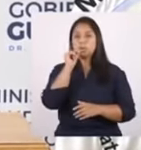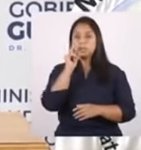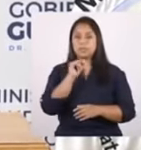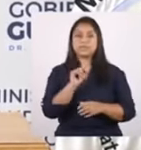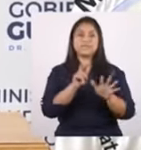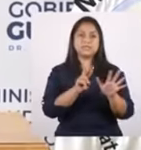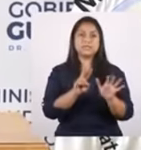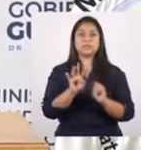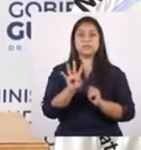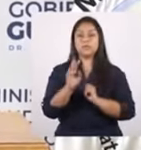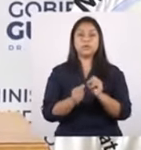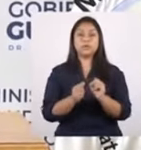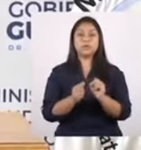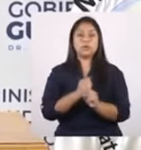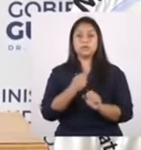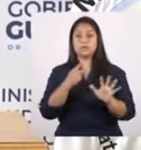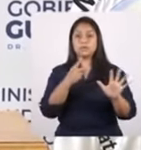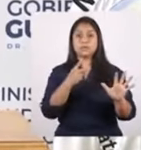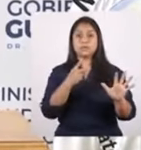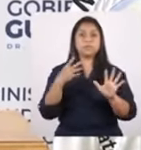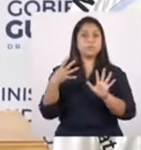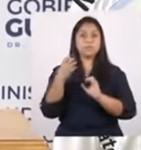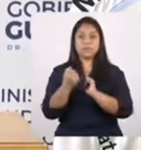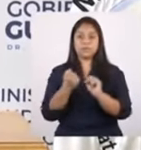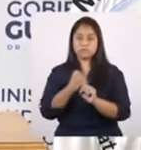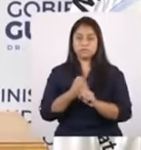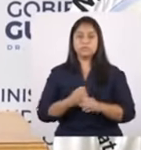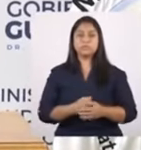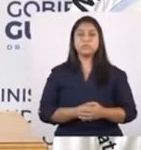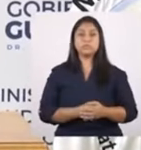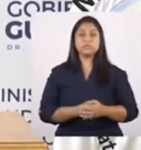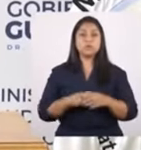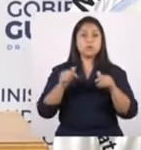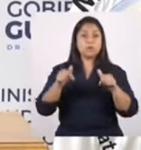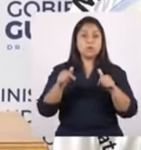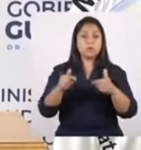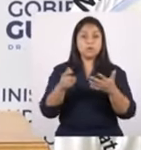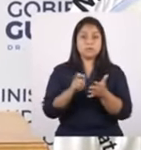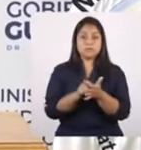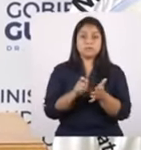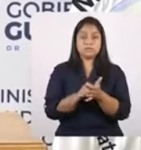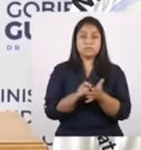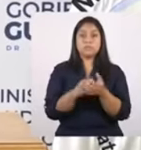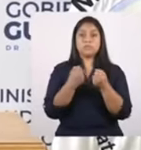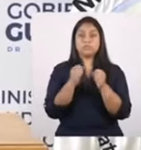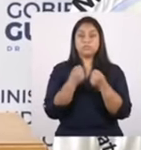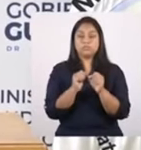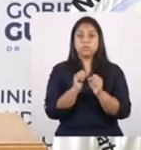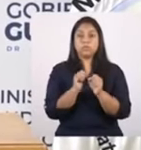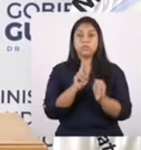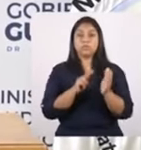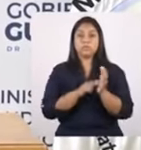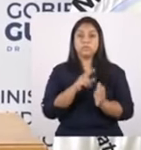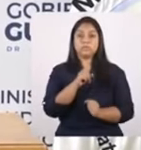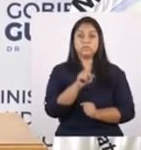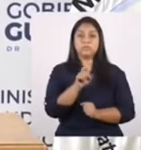de 74 y 79 años. Hemos realizado el día de hoy un total de